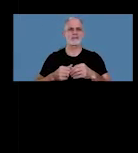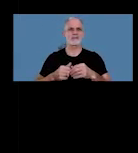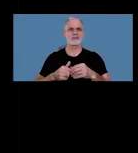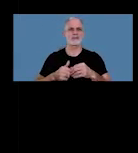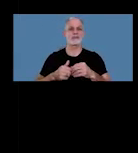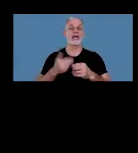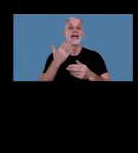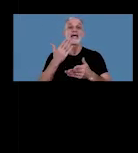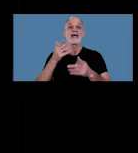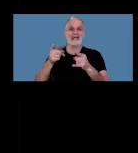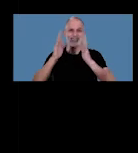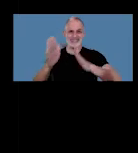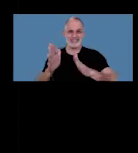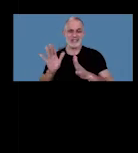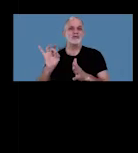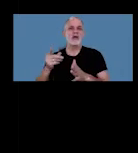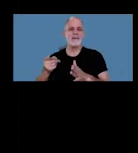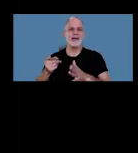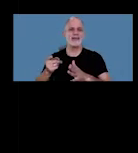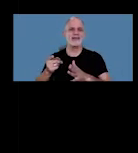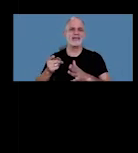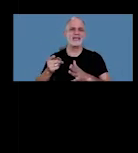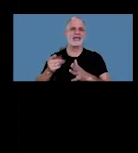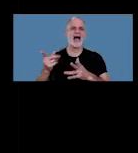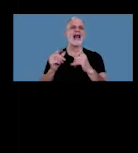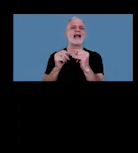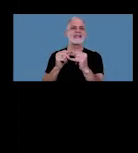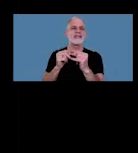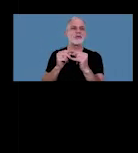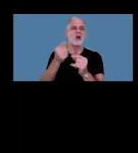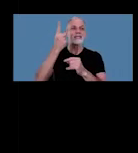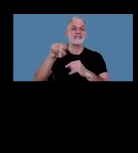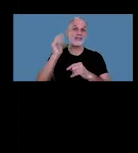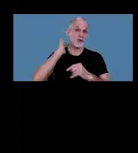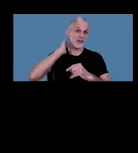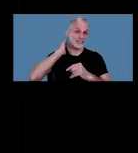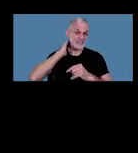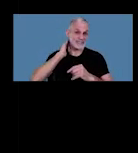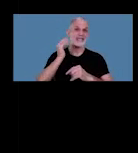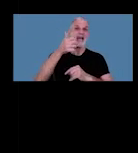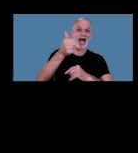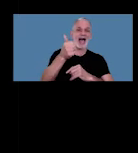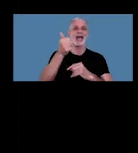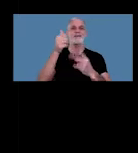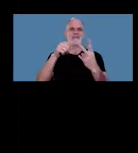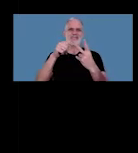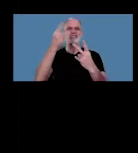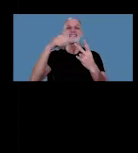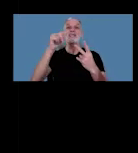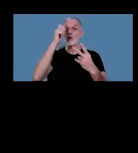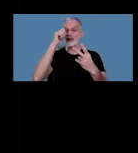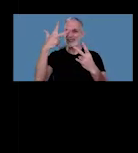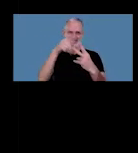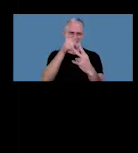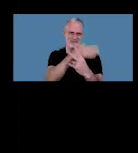a referir únicamente al artículo 116 a 123.